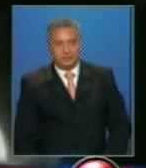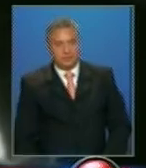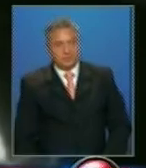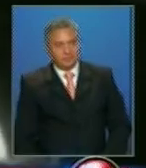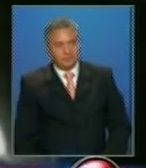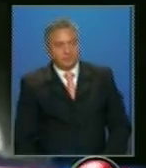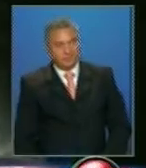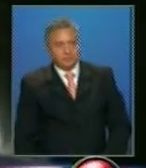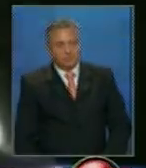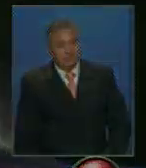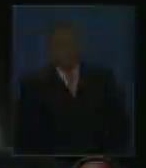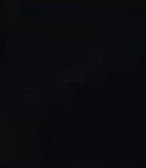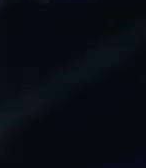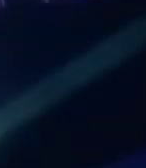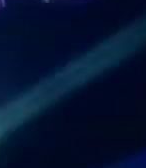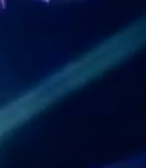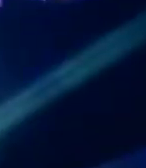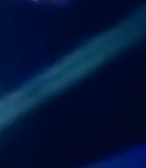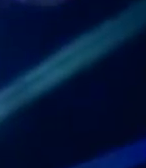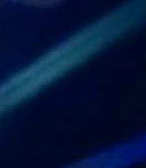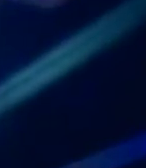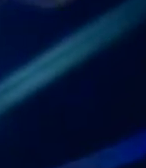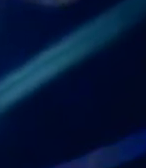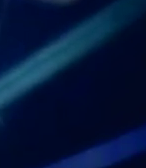Esta semana. ¡No!